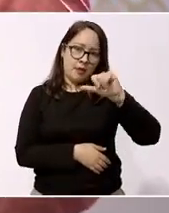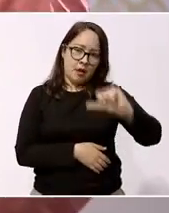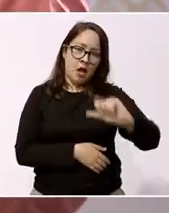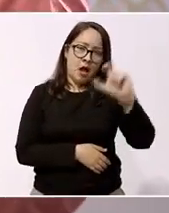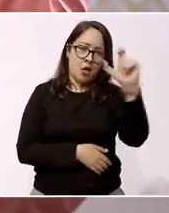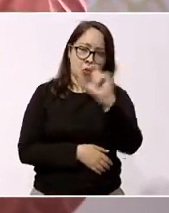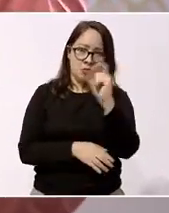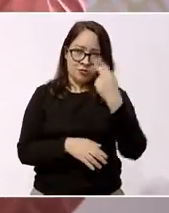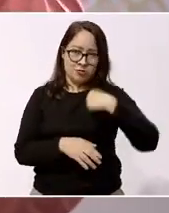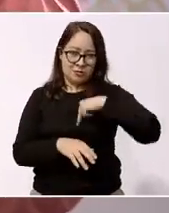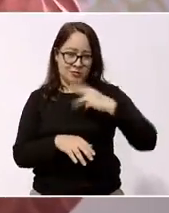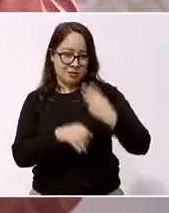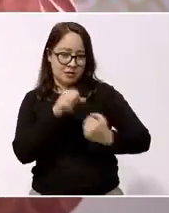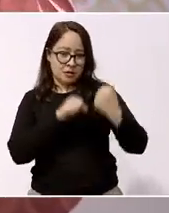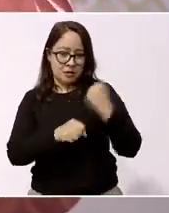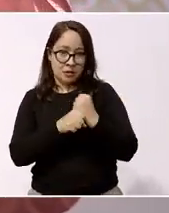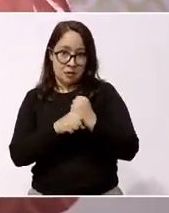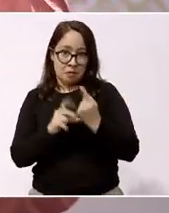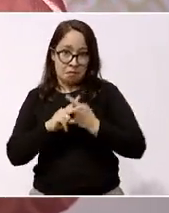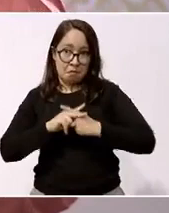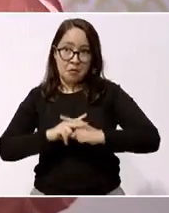cuando comenzamos, le pagaban